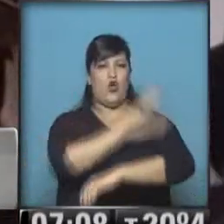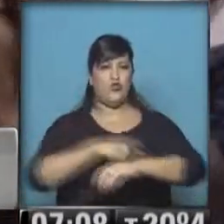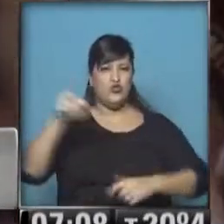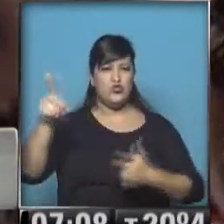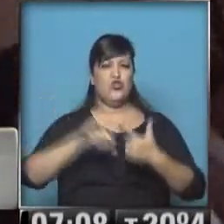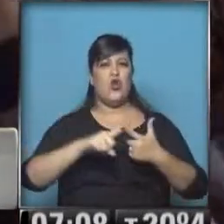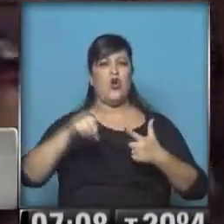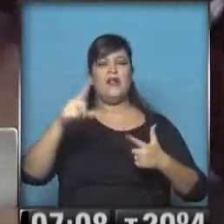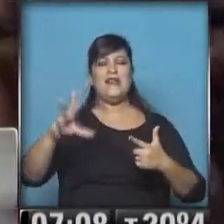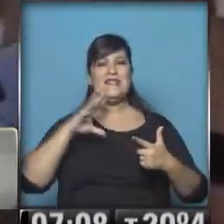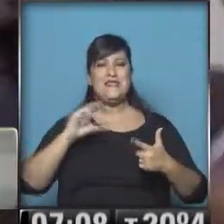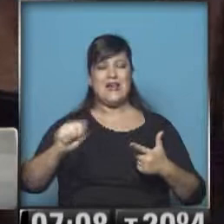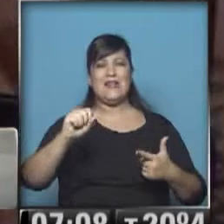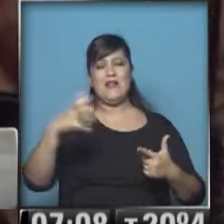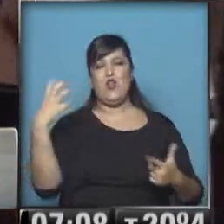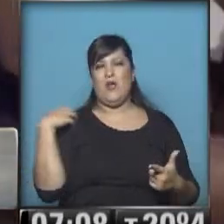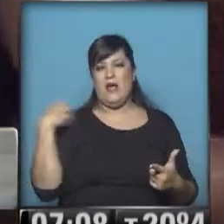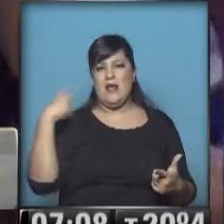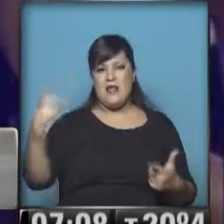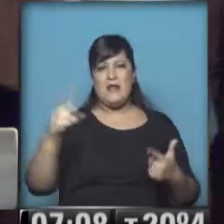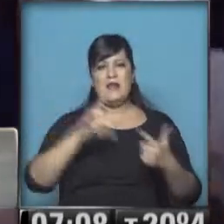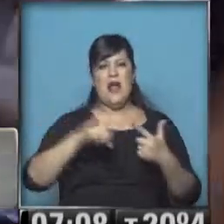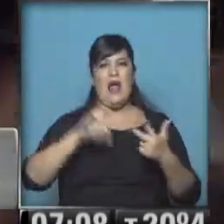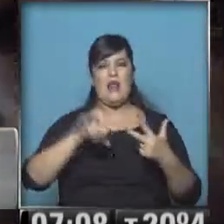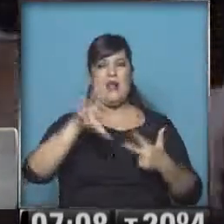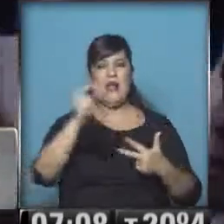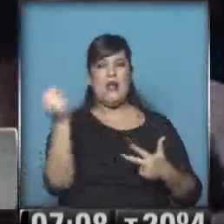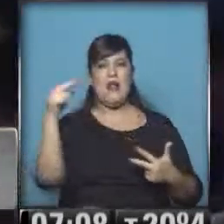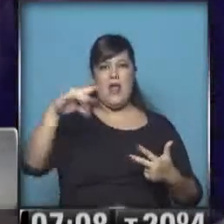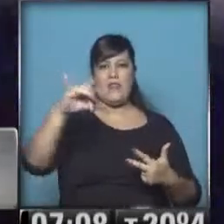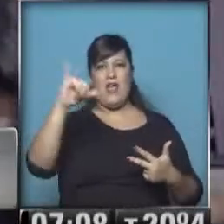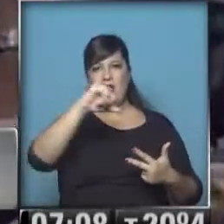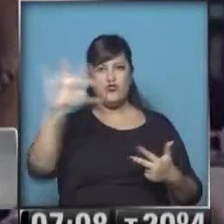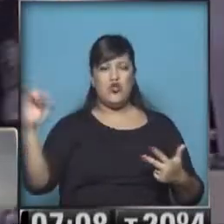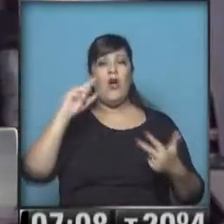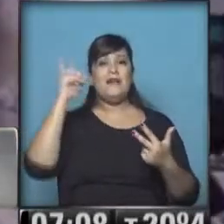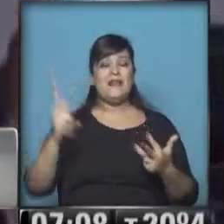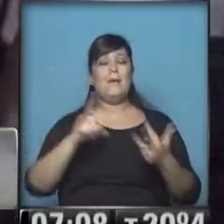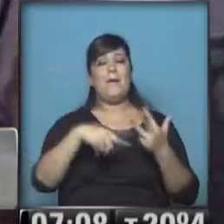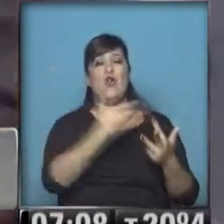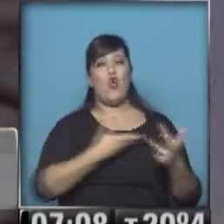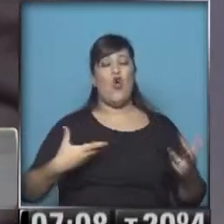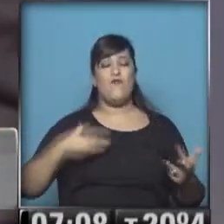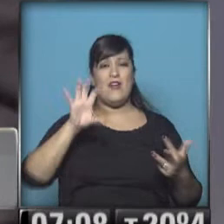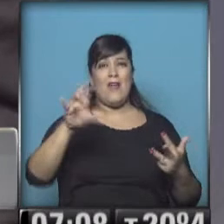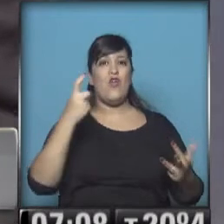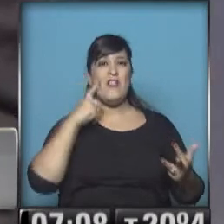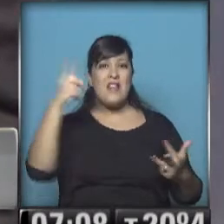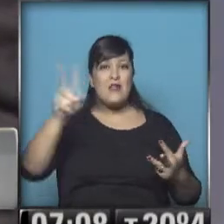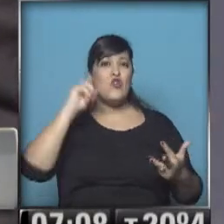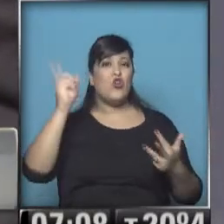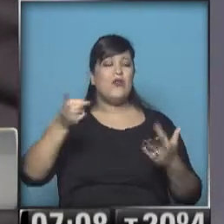Guado de Pedro, secretario general de la Presidencia, Florencio Randazzo, bueno, varios allí. Estuvo también el gobernador Urribarri, estuvo también el jefe de